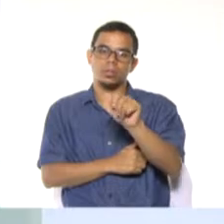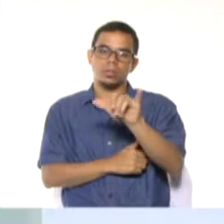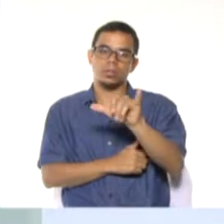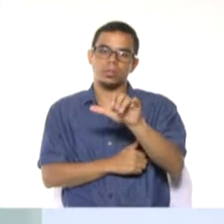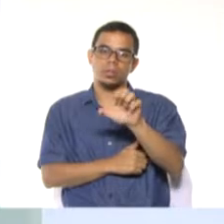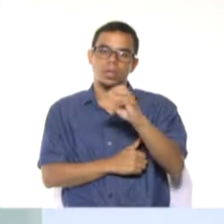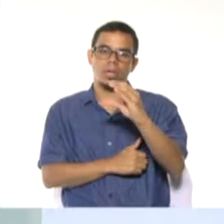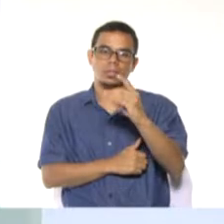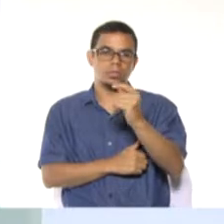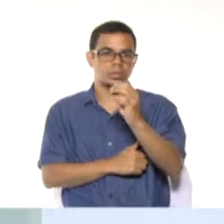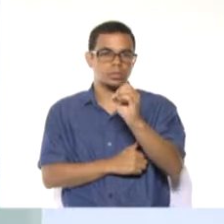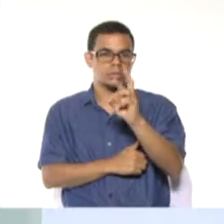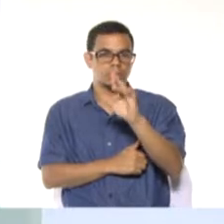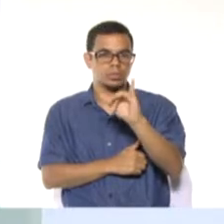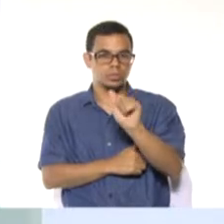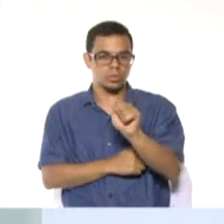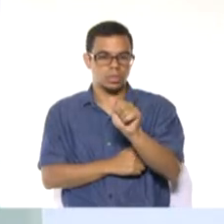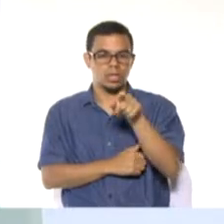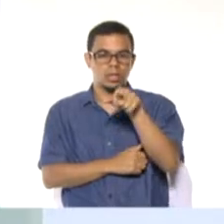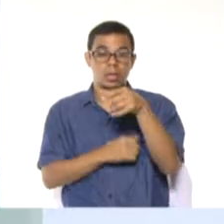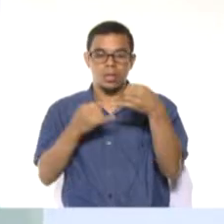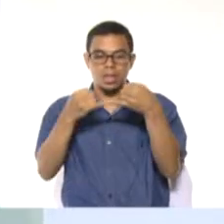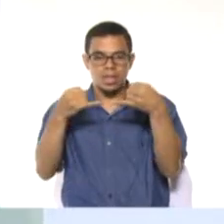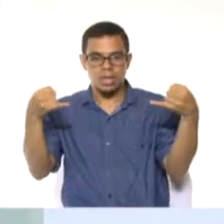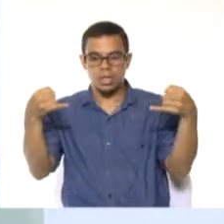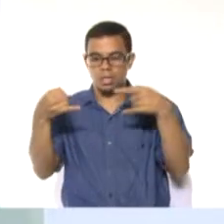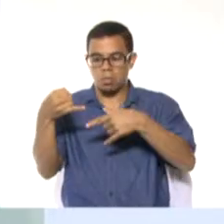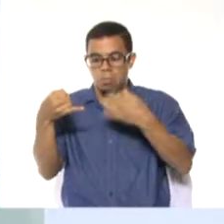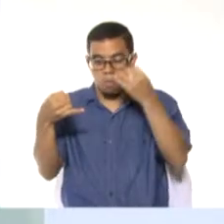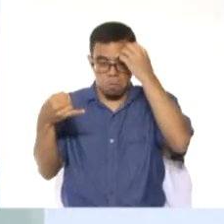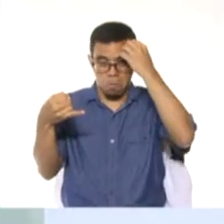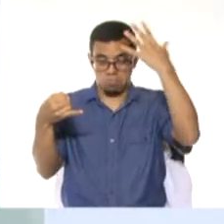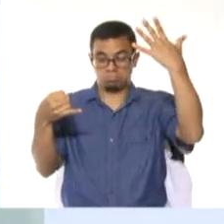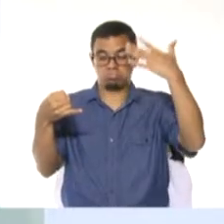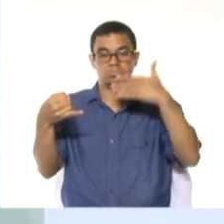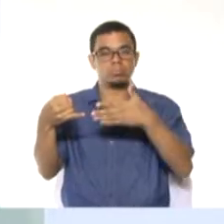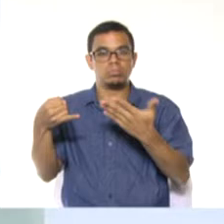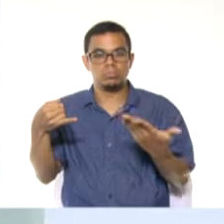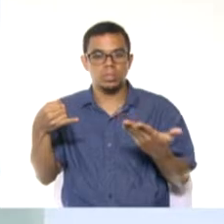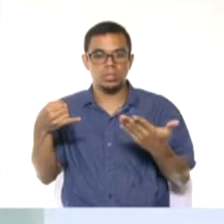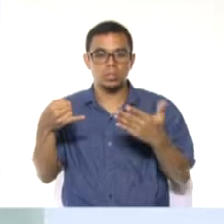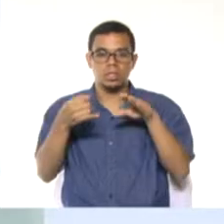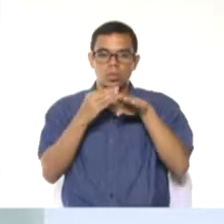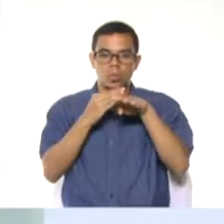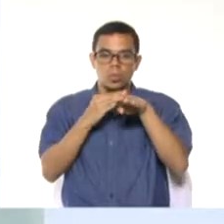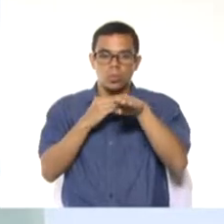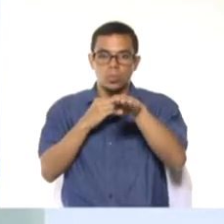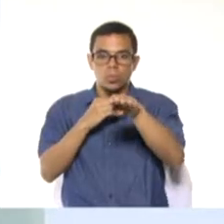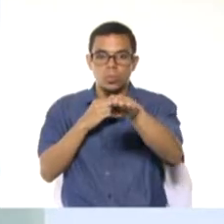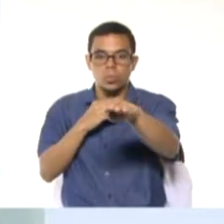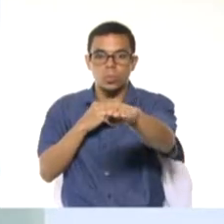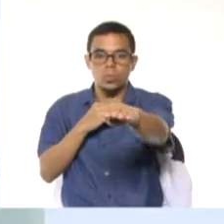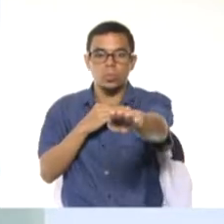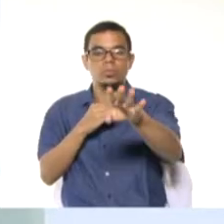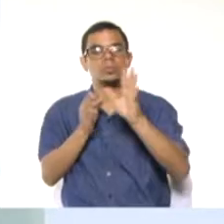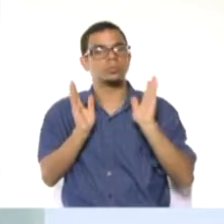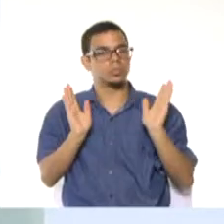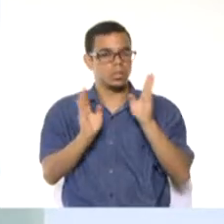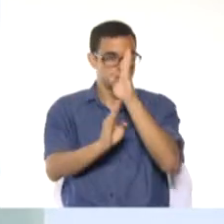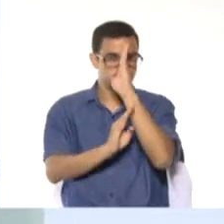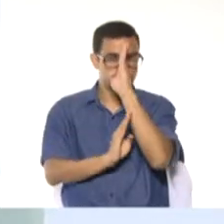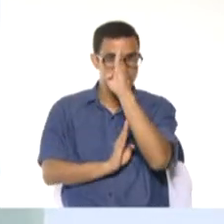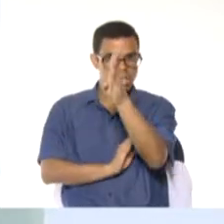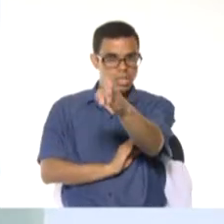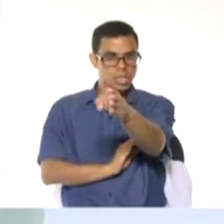imaginaria que deja el objeto al desplazarse y me describe un movimiento. Estoy observando que va de forma de línea recta,